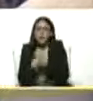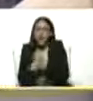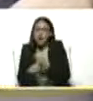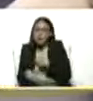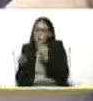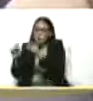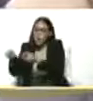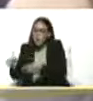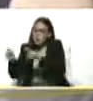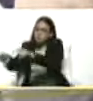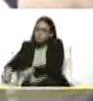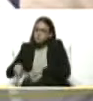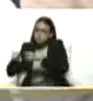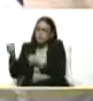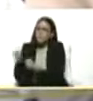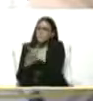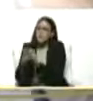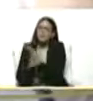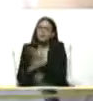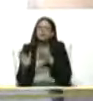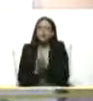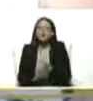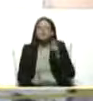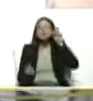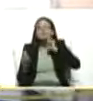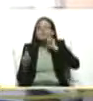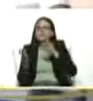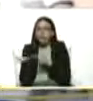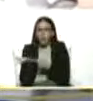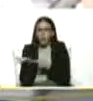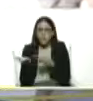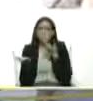la cebolla que se está produciendo aquí es orgánica.